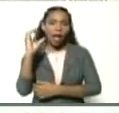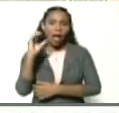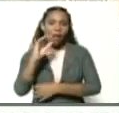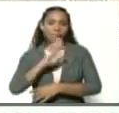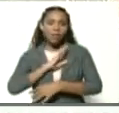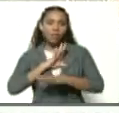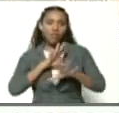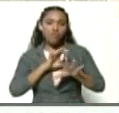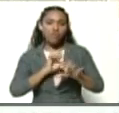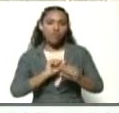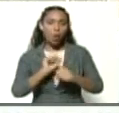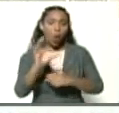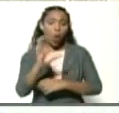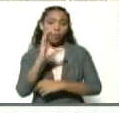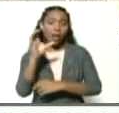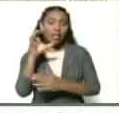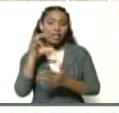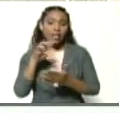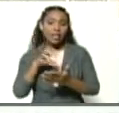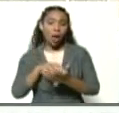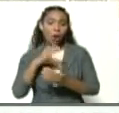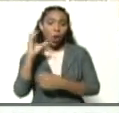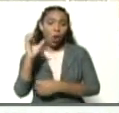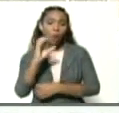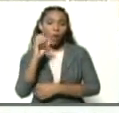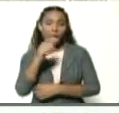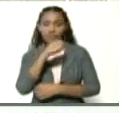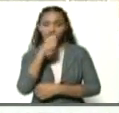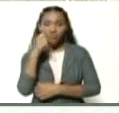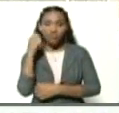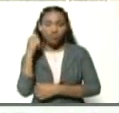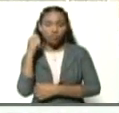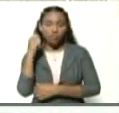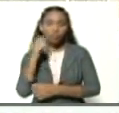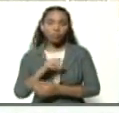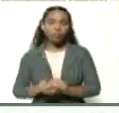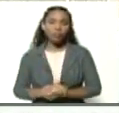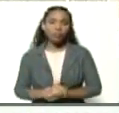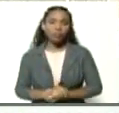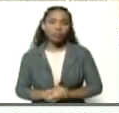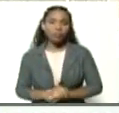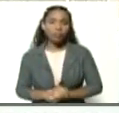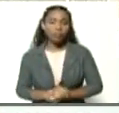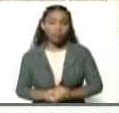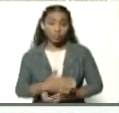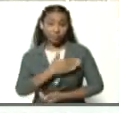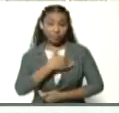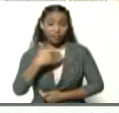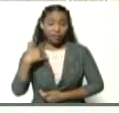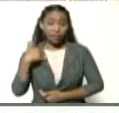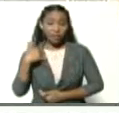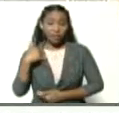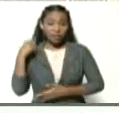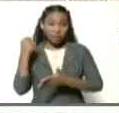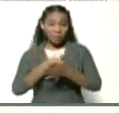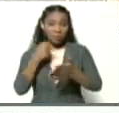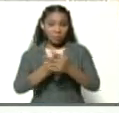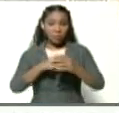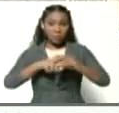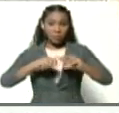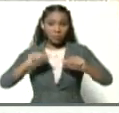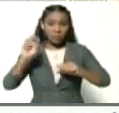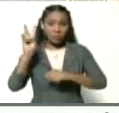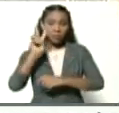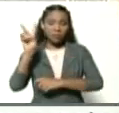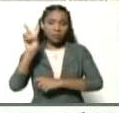la sociedad colombiana y el Estado colombiano, el narcotráfico y las mafias. Y pretenden tomarse el territorio